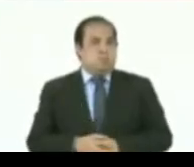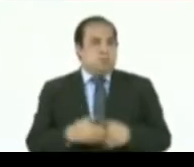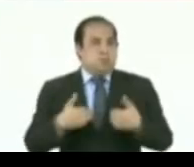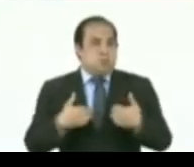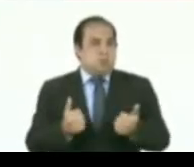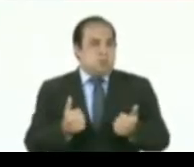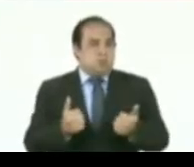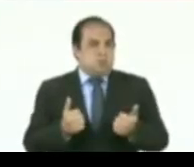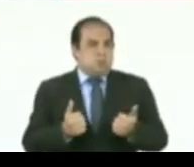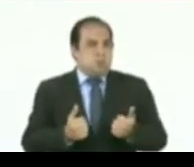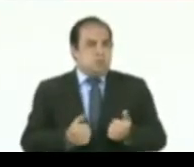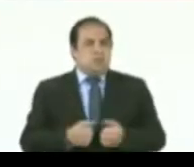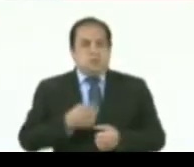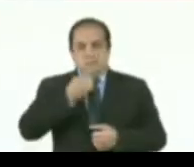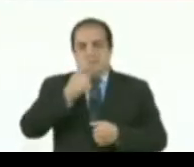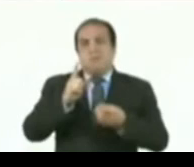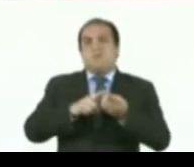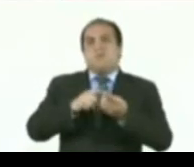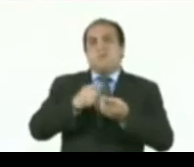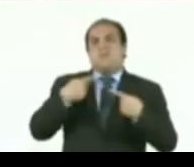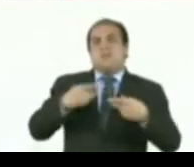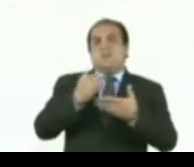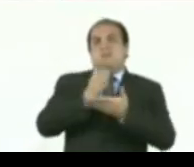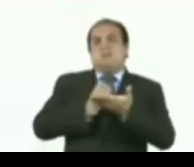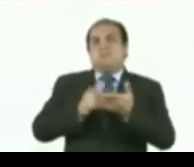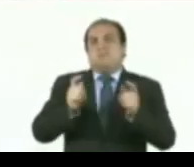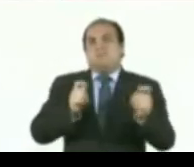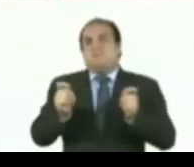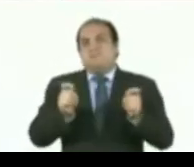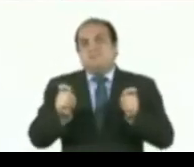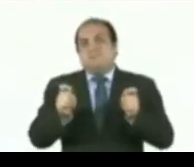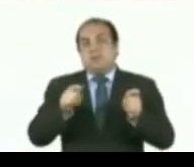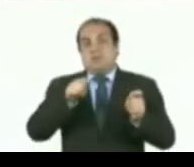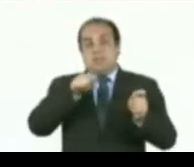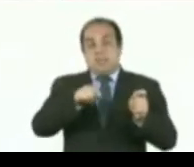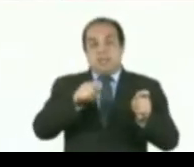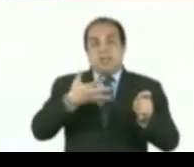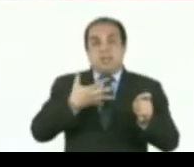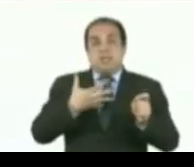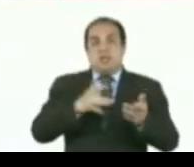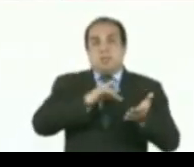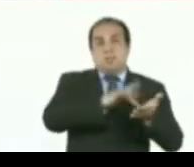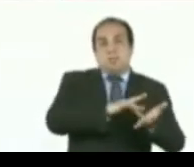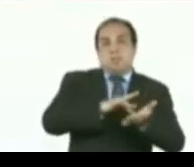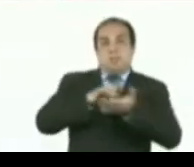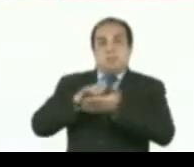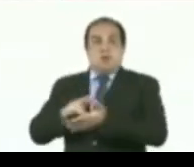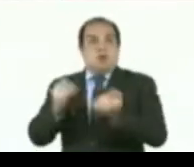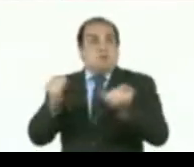Entonces, por eso digo, ¿dónde quedó el árbitro? Porque el árbitro, pues debería ser para un lado y para el otro, ¿no?